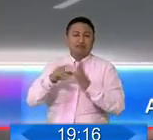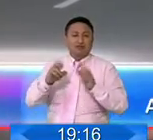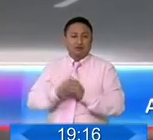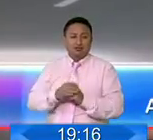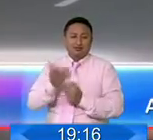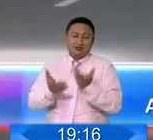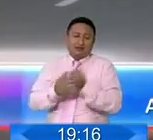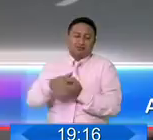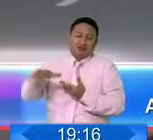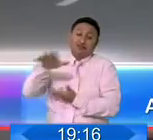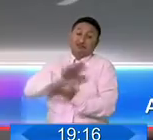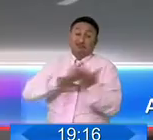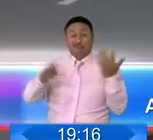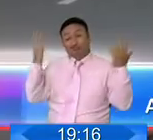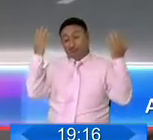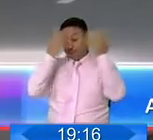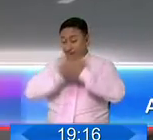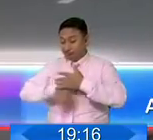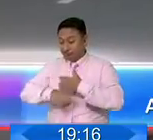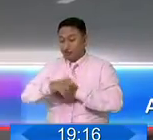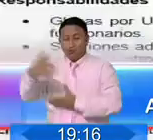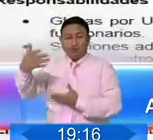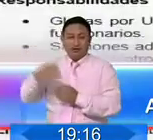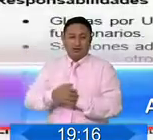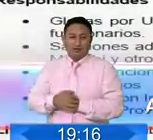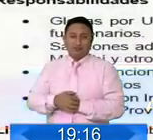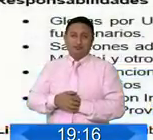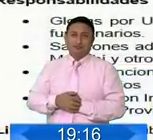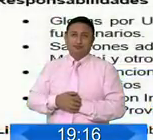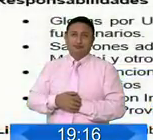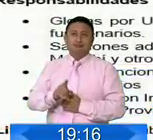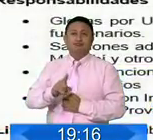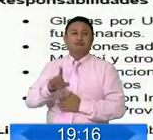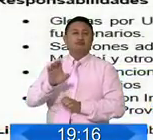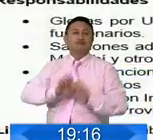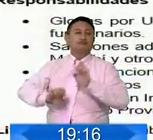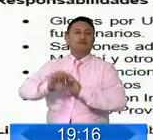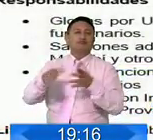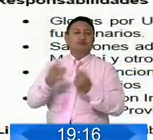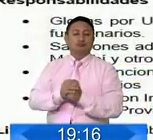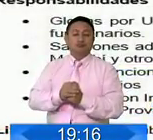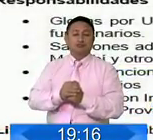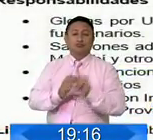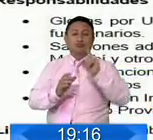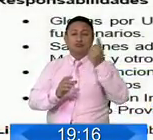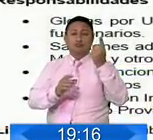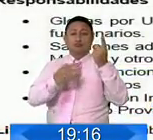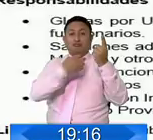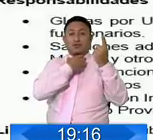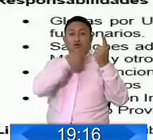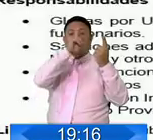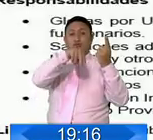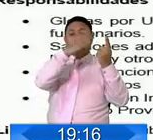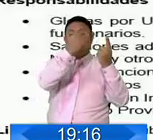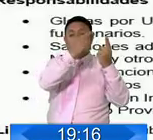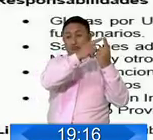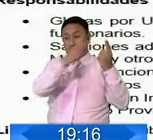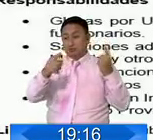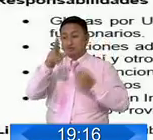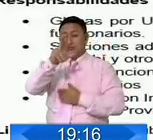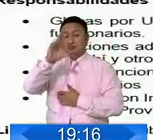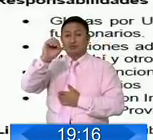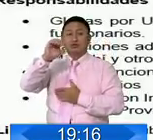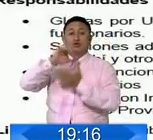convulsión política, porque no es de otra cosa que se trata. El examen especial fue realizado entre el 1 de agosto del 2014 y el